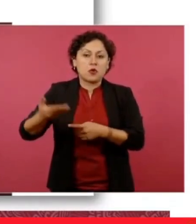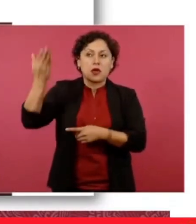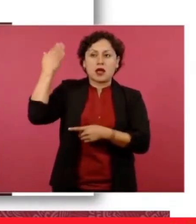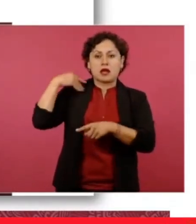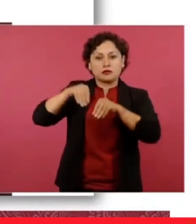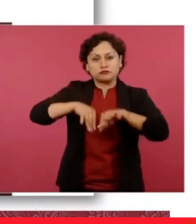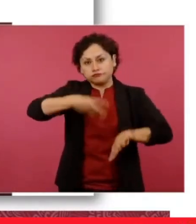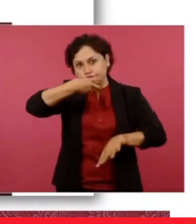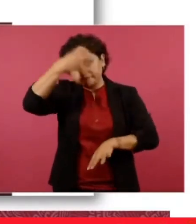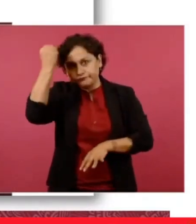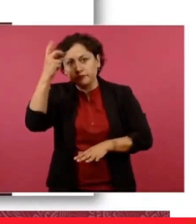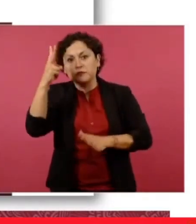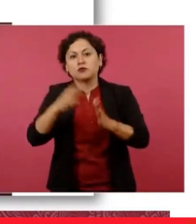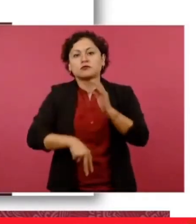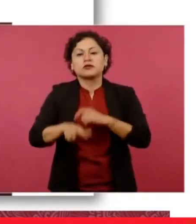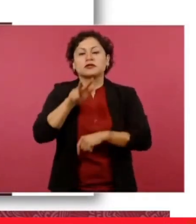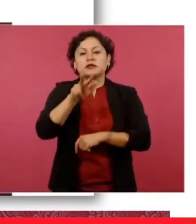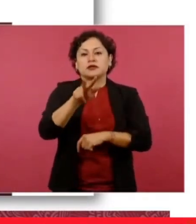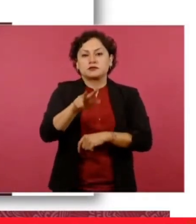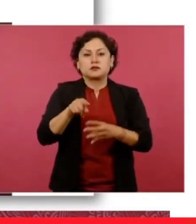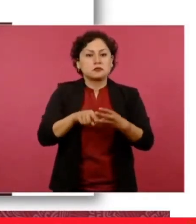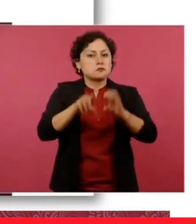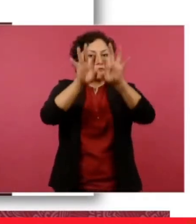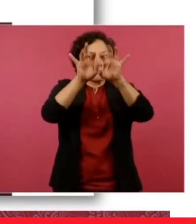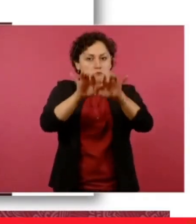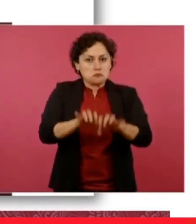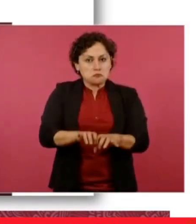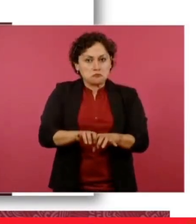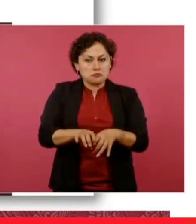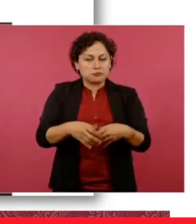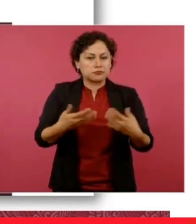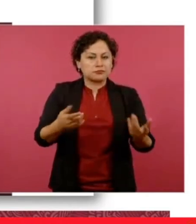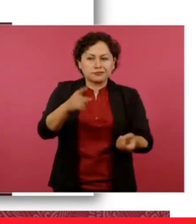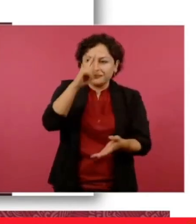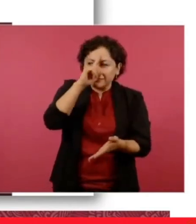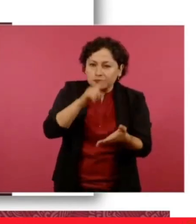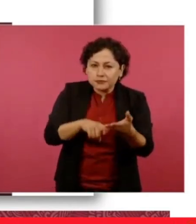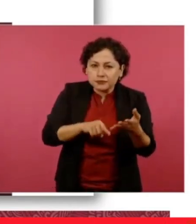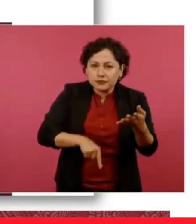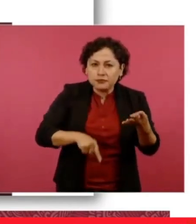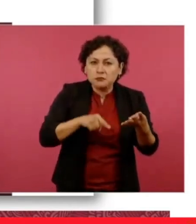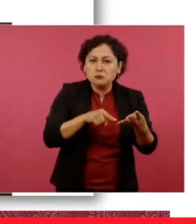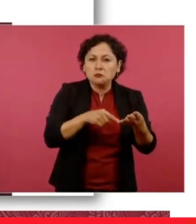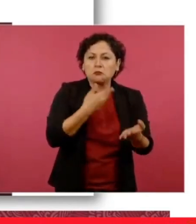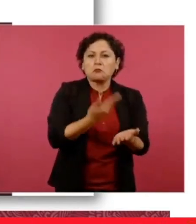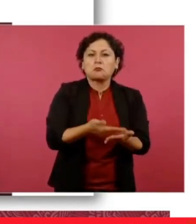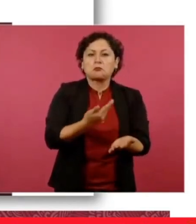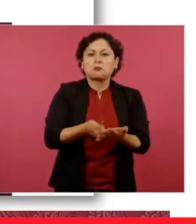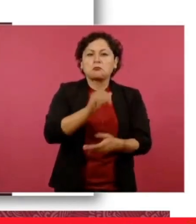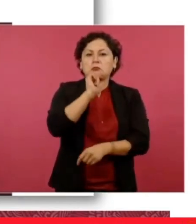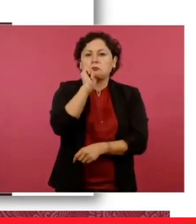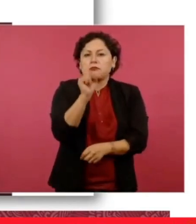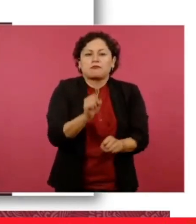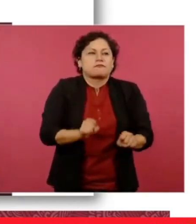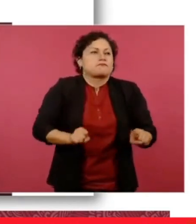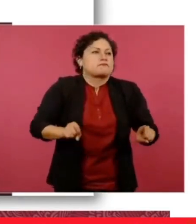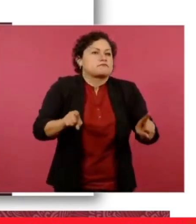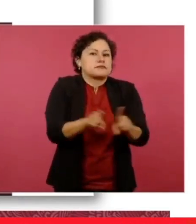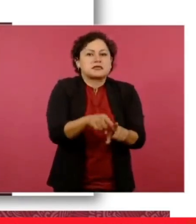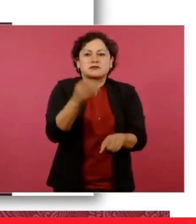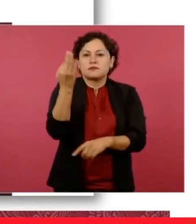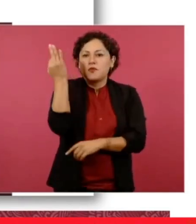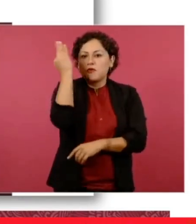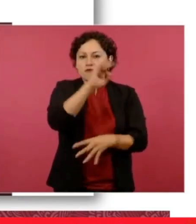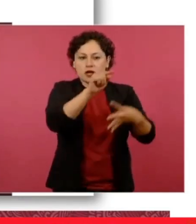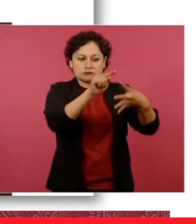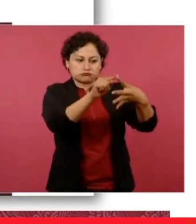qué creen? No presentó ninguna prueba, ni una sola. Todo resultó falso y fue otro